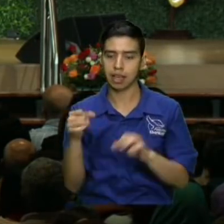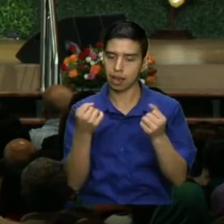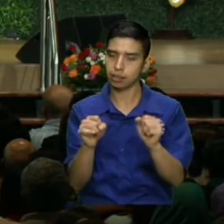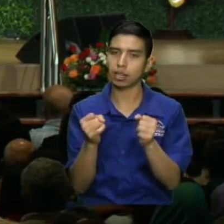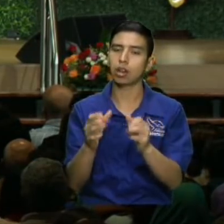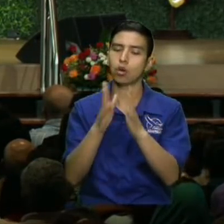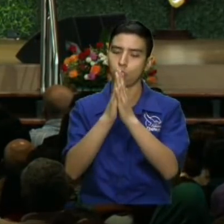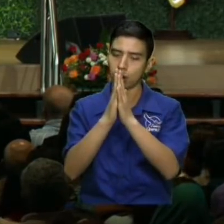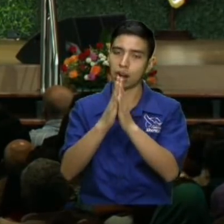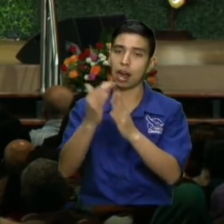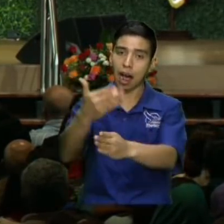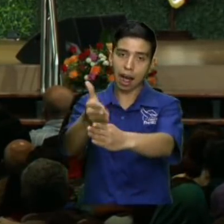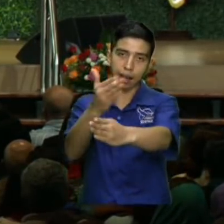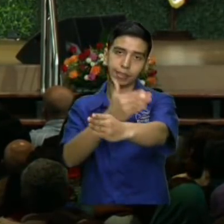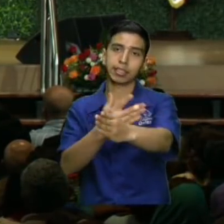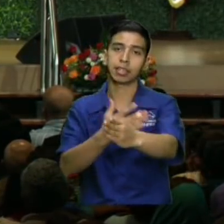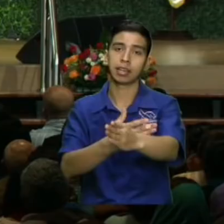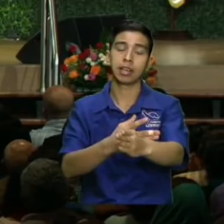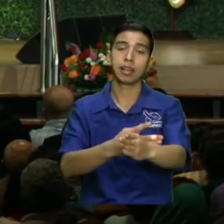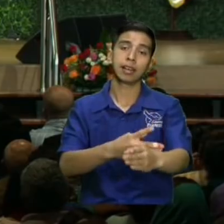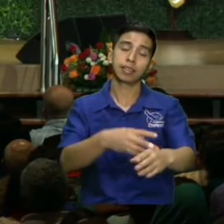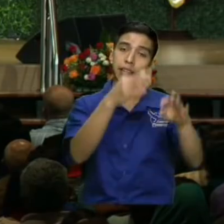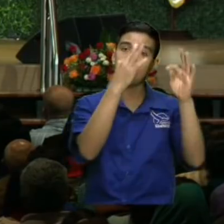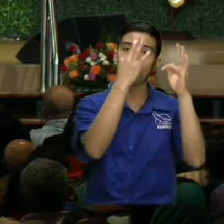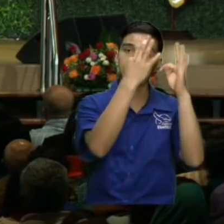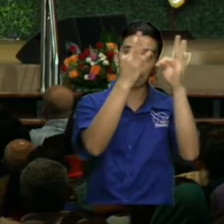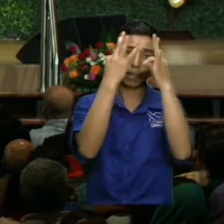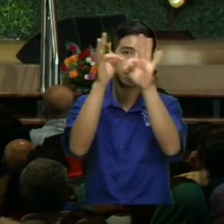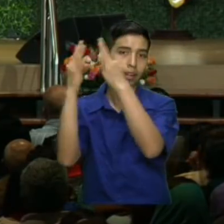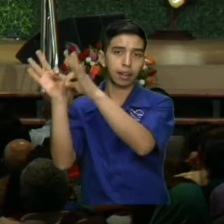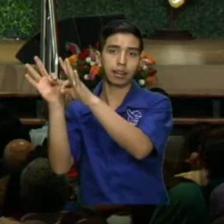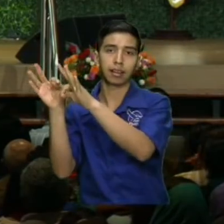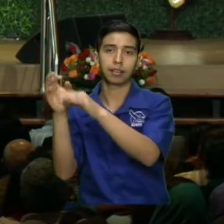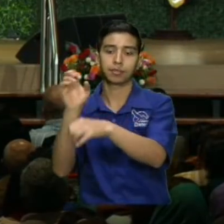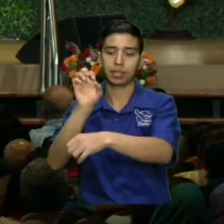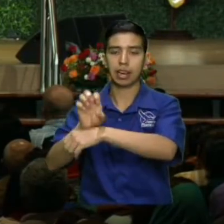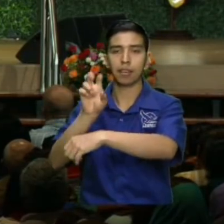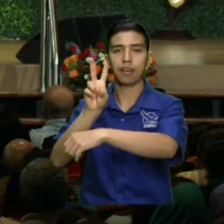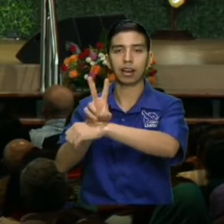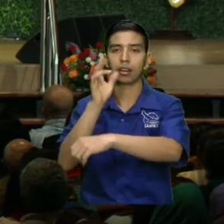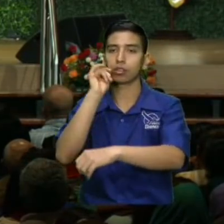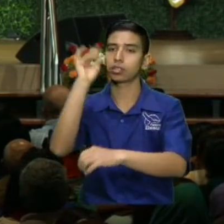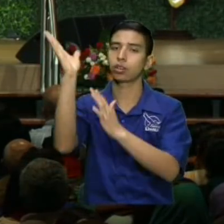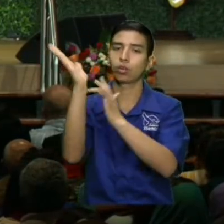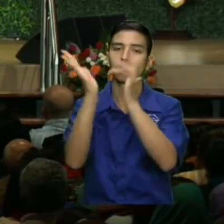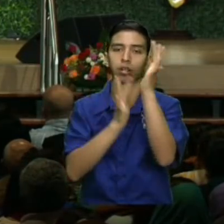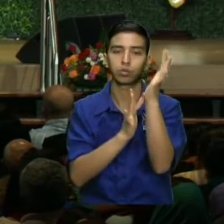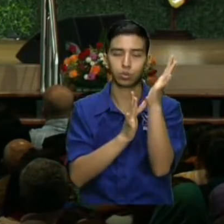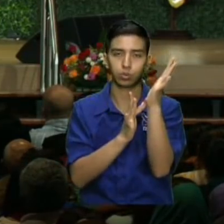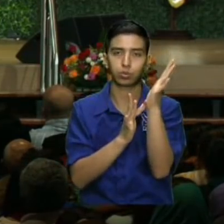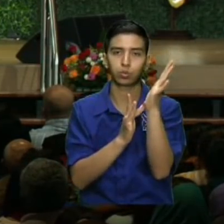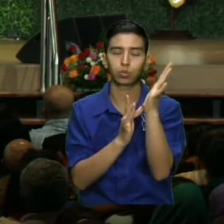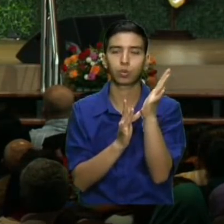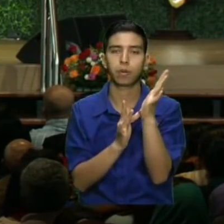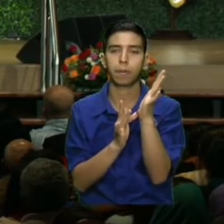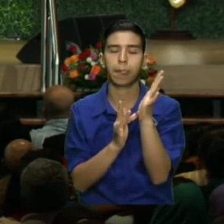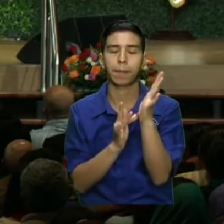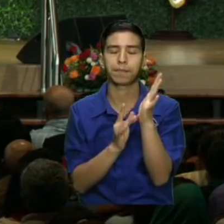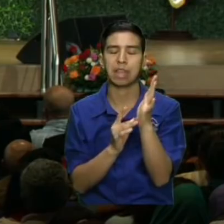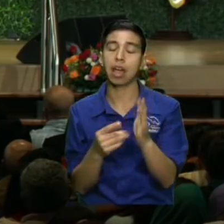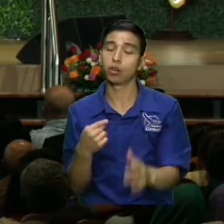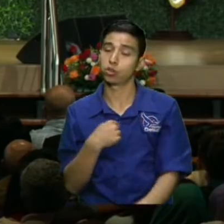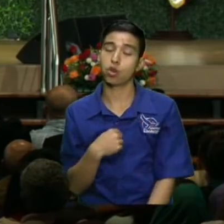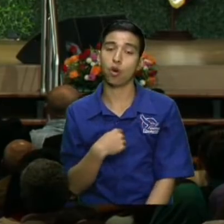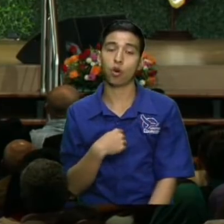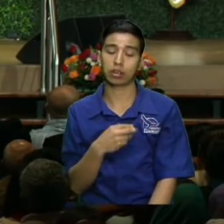con los ojos abiertos, no hay problema. No hay un versículo que diga que tiene que cerrar los ojos para orar. Pero a lo que yo voy